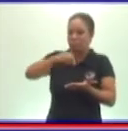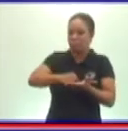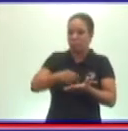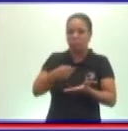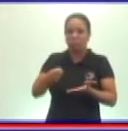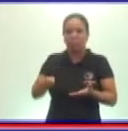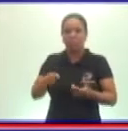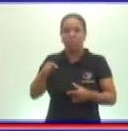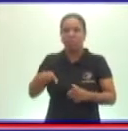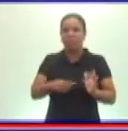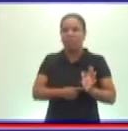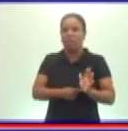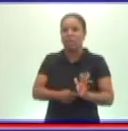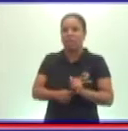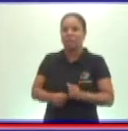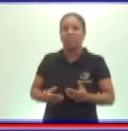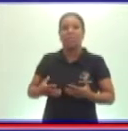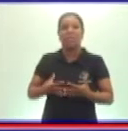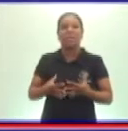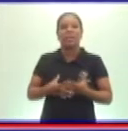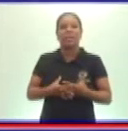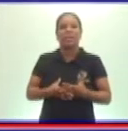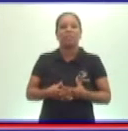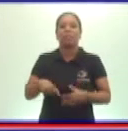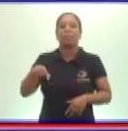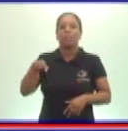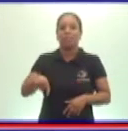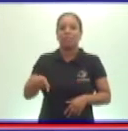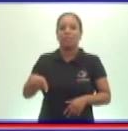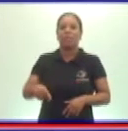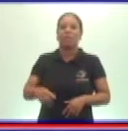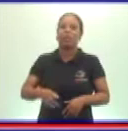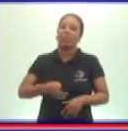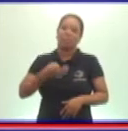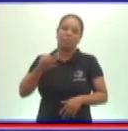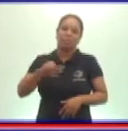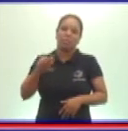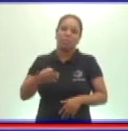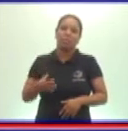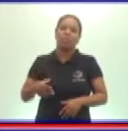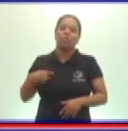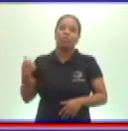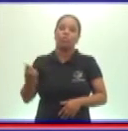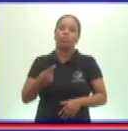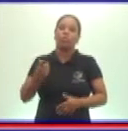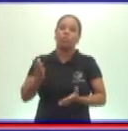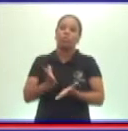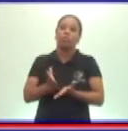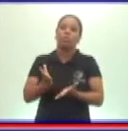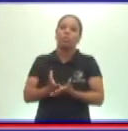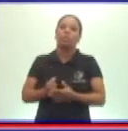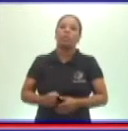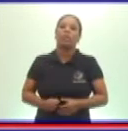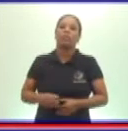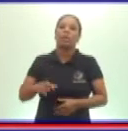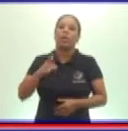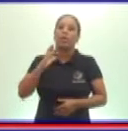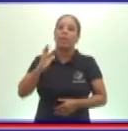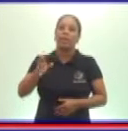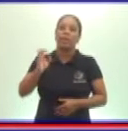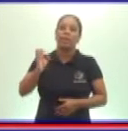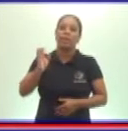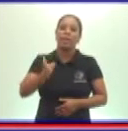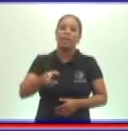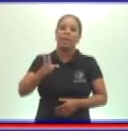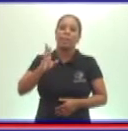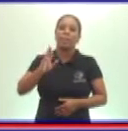es la relación que hay que establecer. Nosotros estudiaremos las representaciones esenciales que abordan las asignaturas